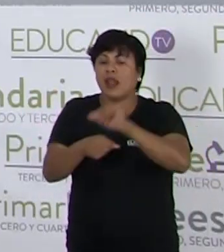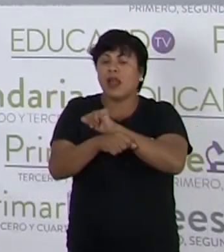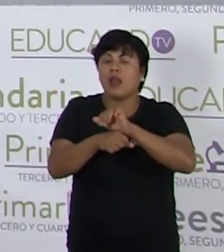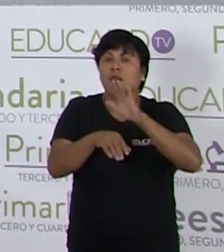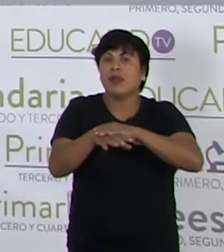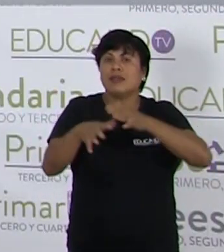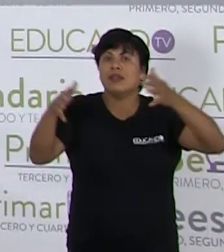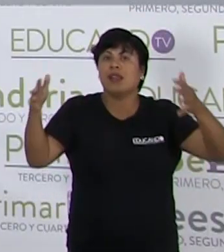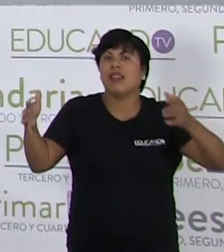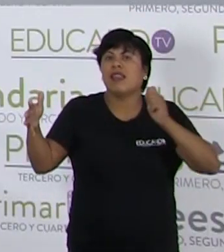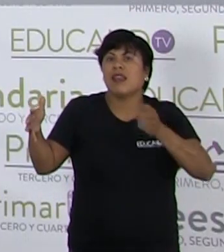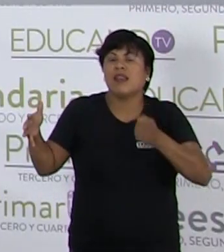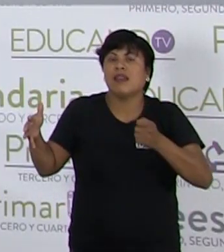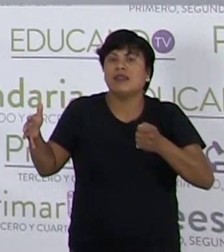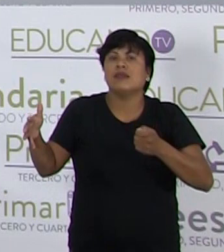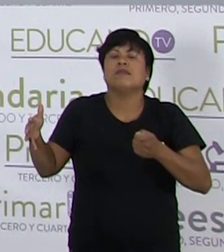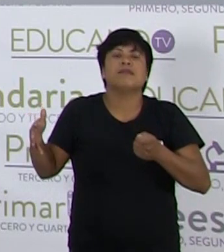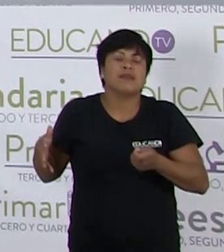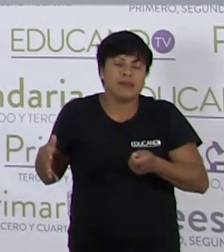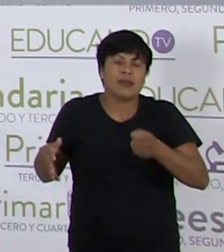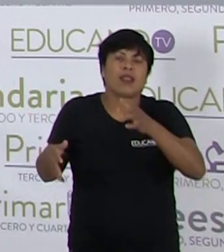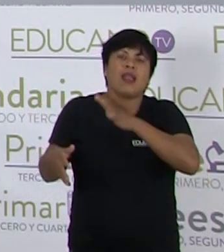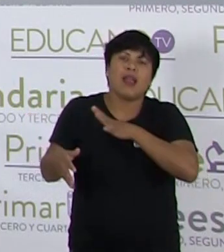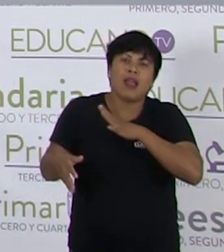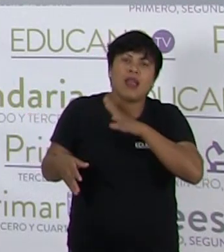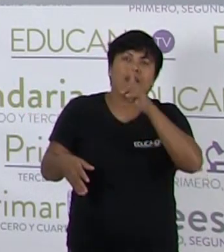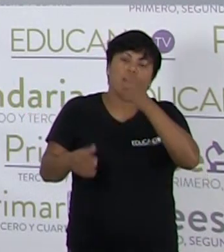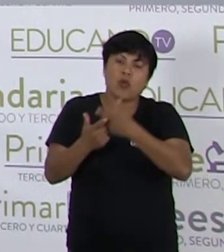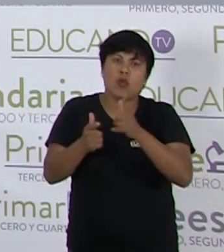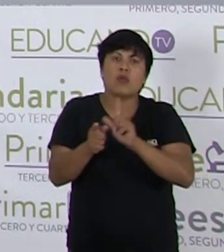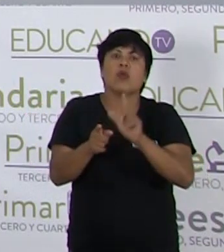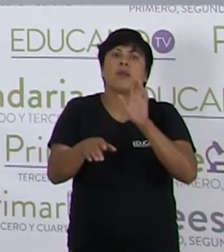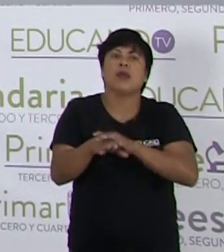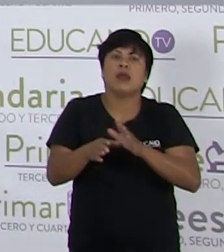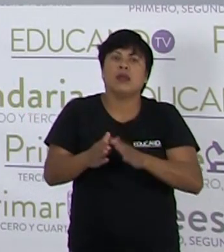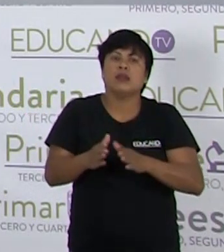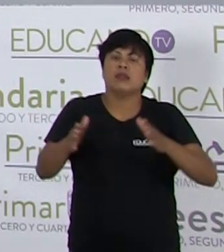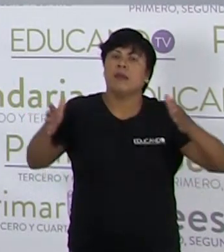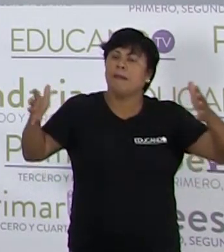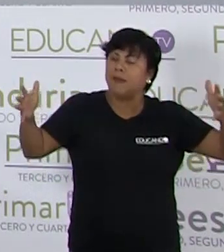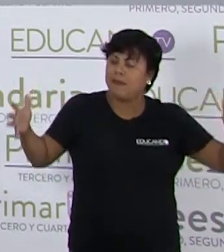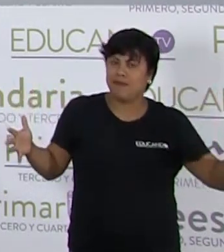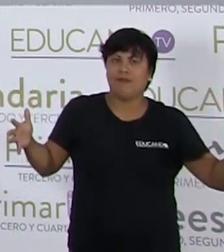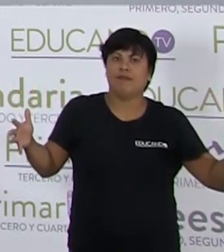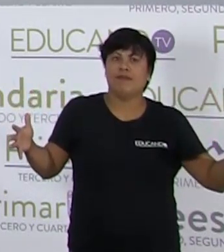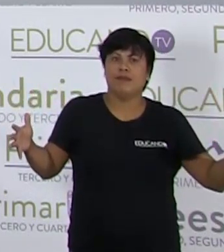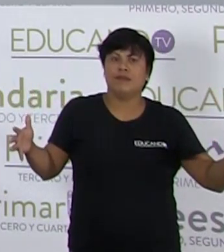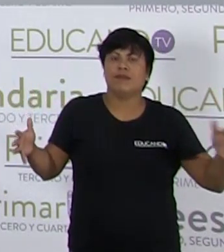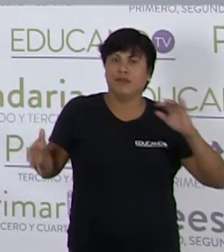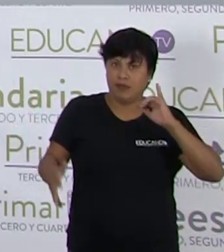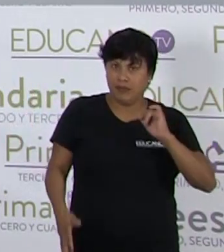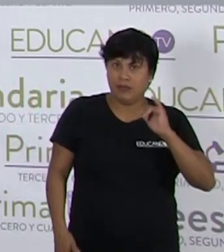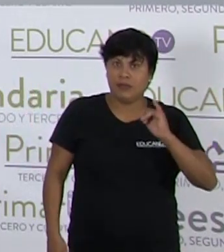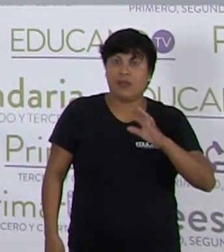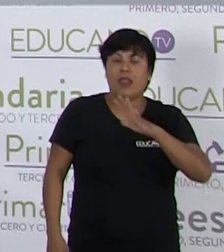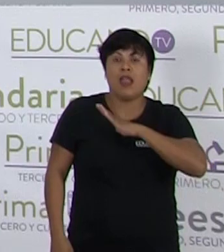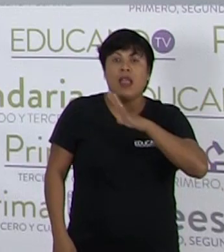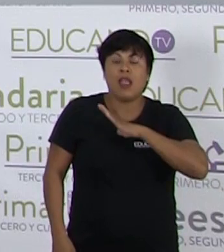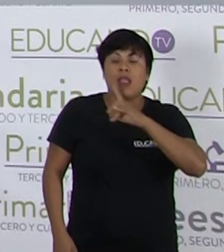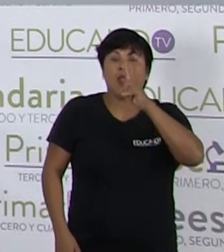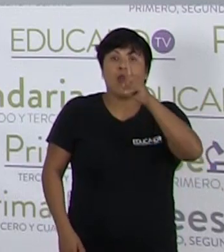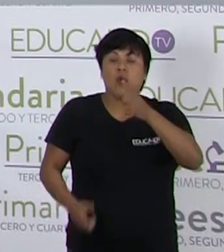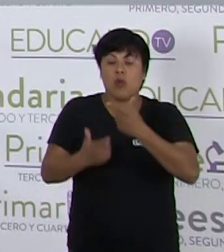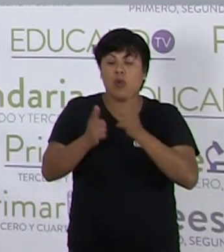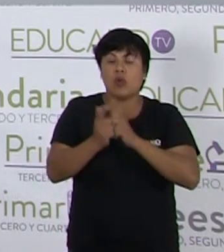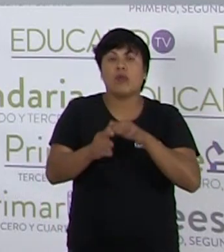el carro más grande? Pues representa una cantidad mayor, ¿sí? Representa una